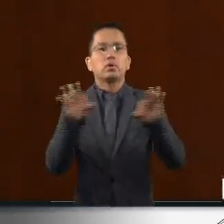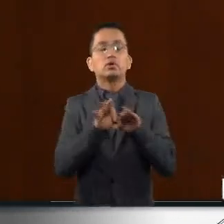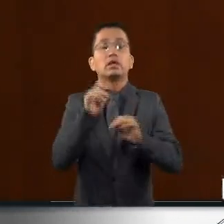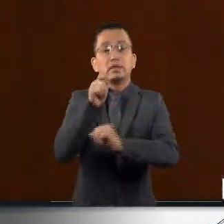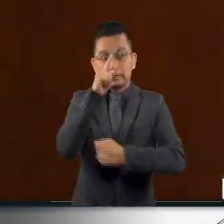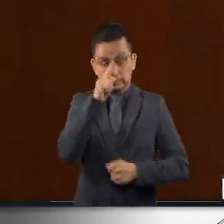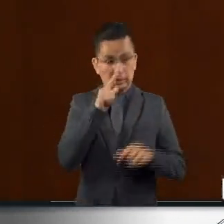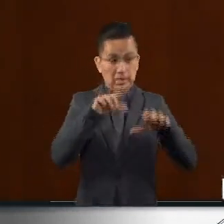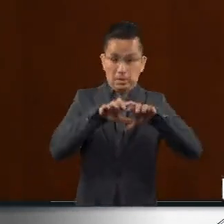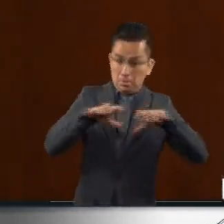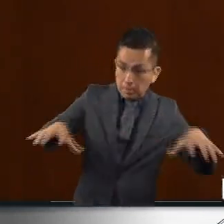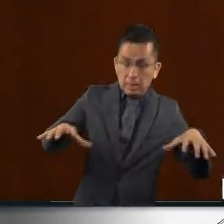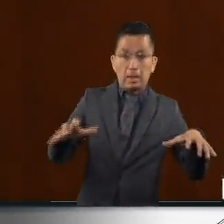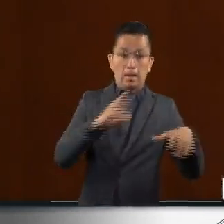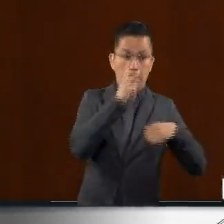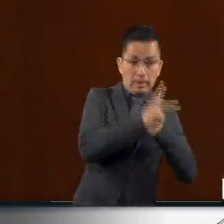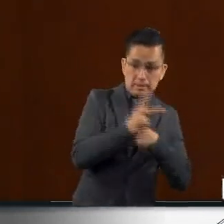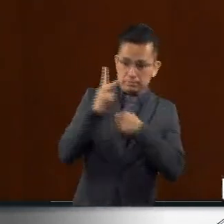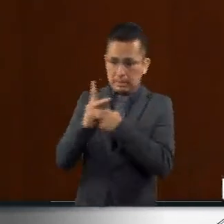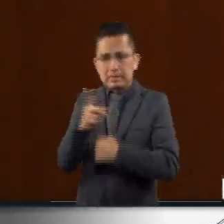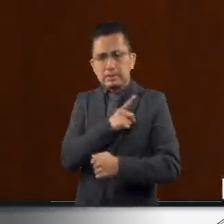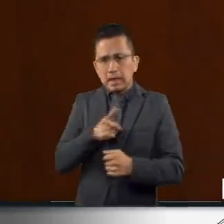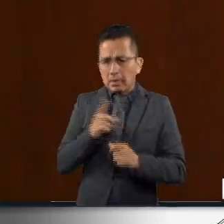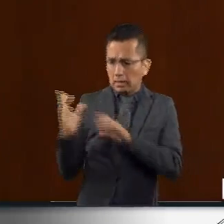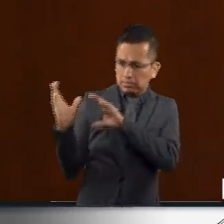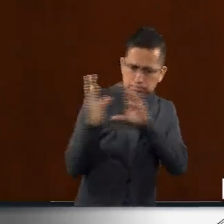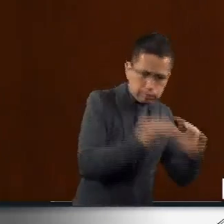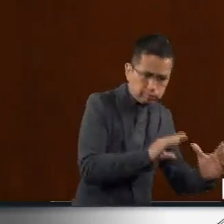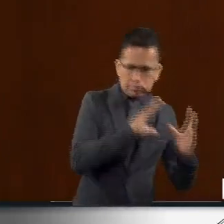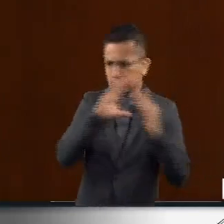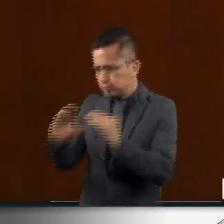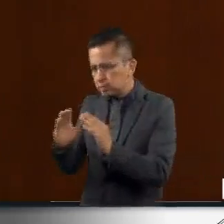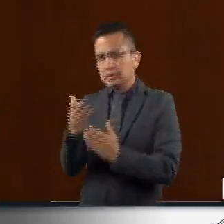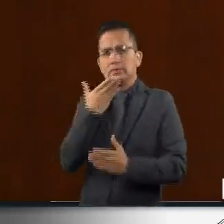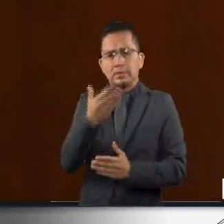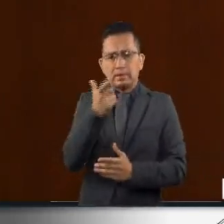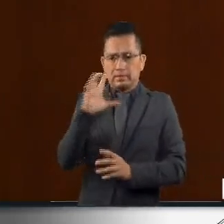bilaterales de capacitación y transferencia tecnológica entre gobiernos y con empresas.